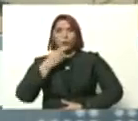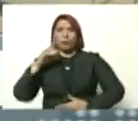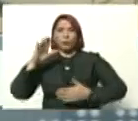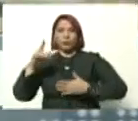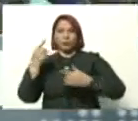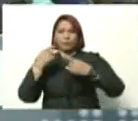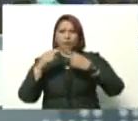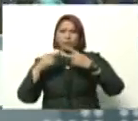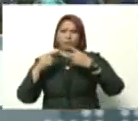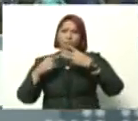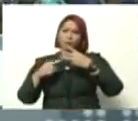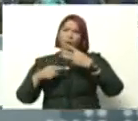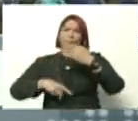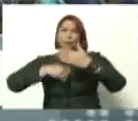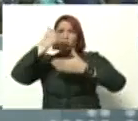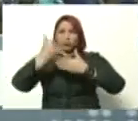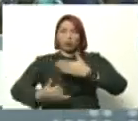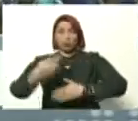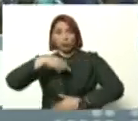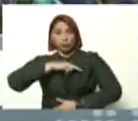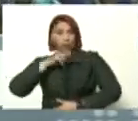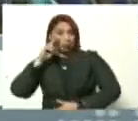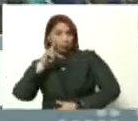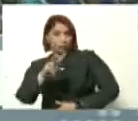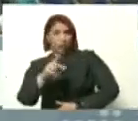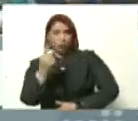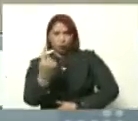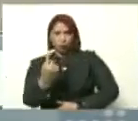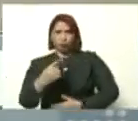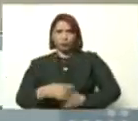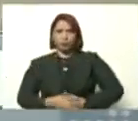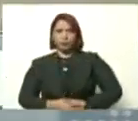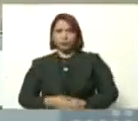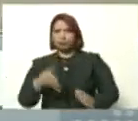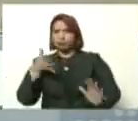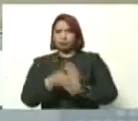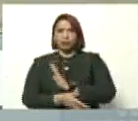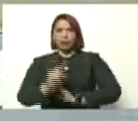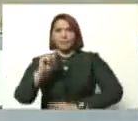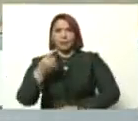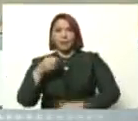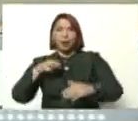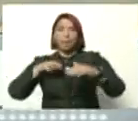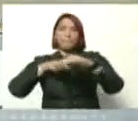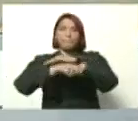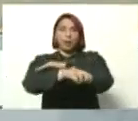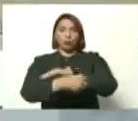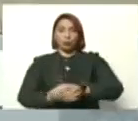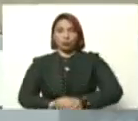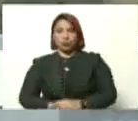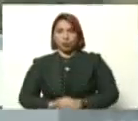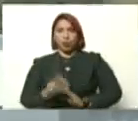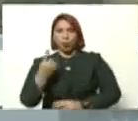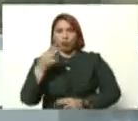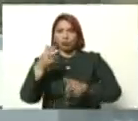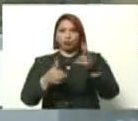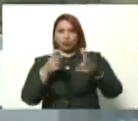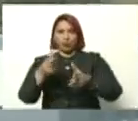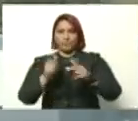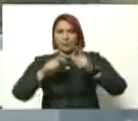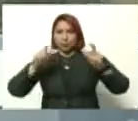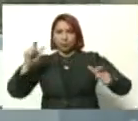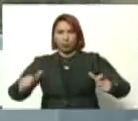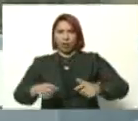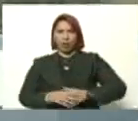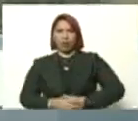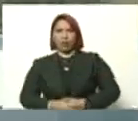serie de proyectos. Estamos viendo aquí uno, que son los primeros vagones para un tren de personal de Bauxilum,